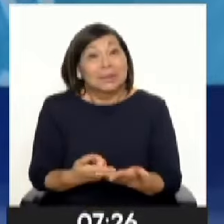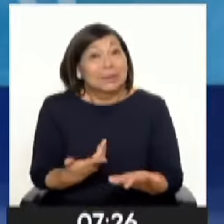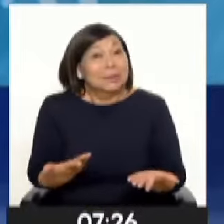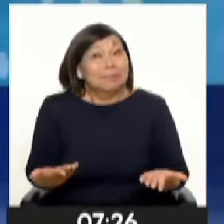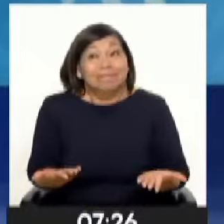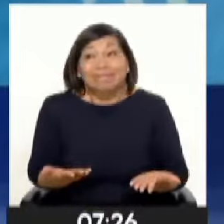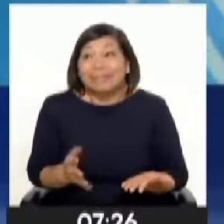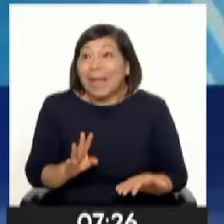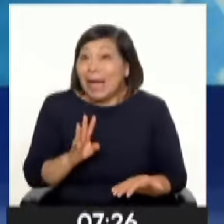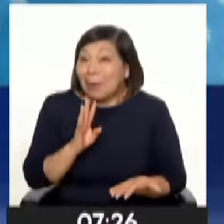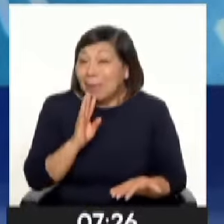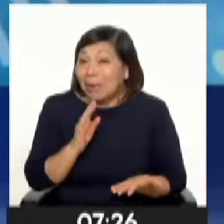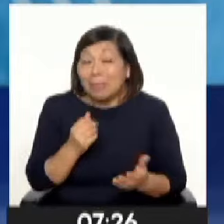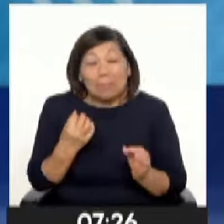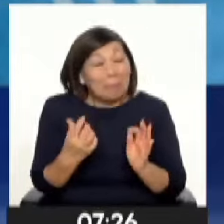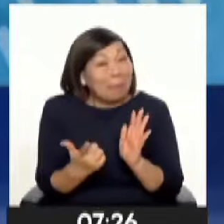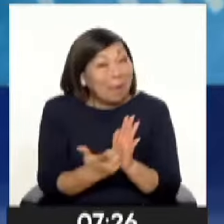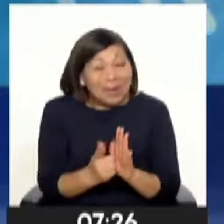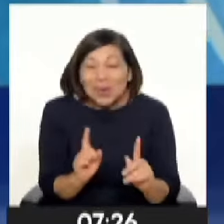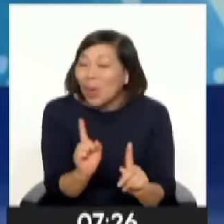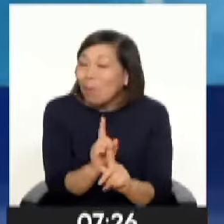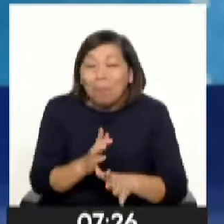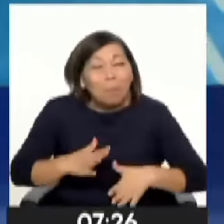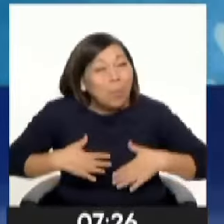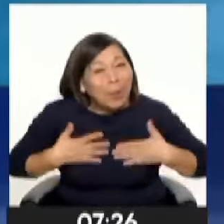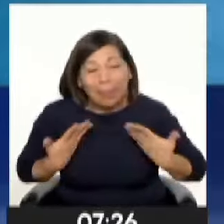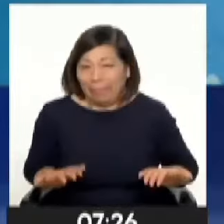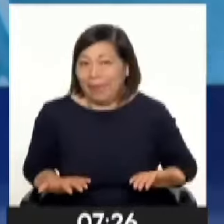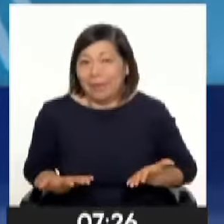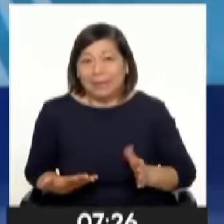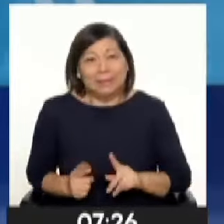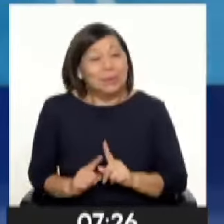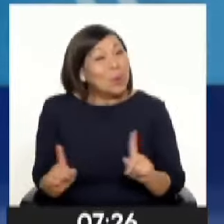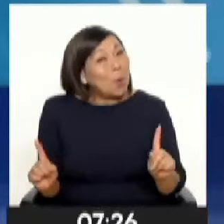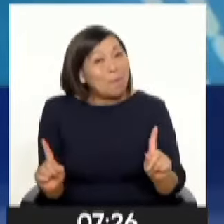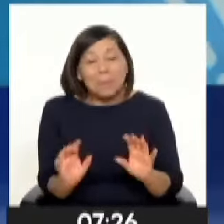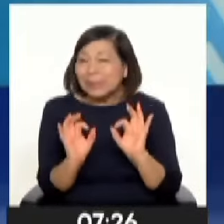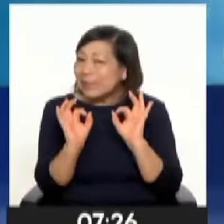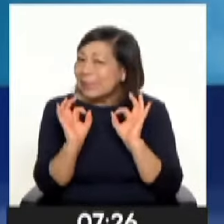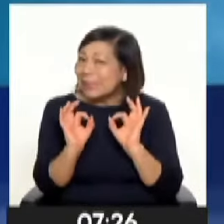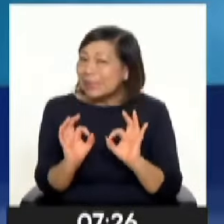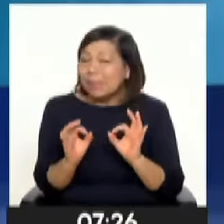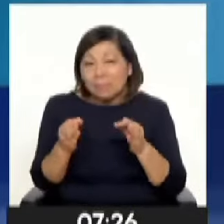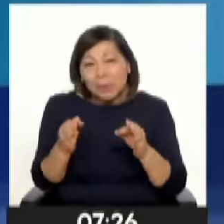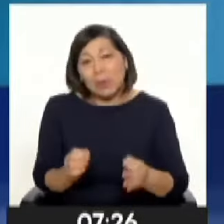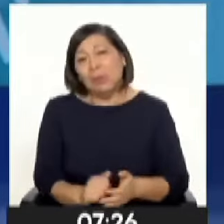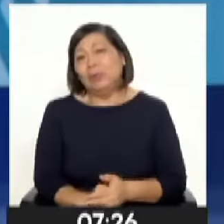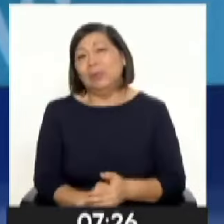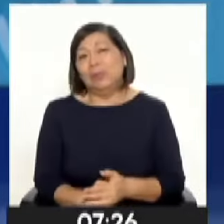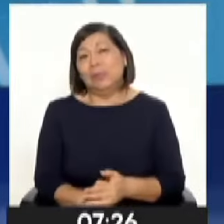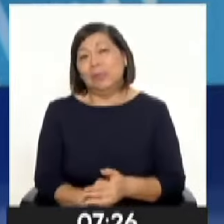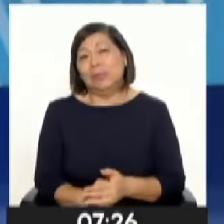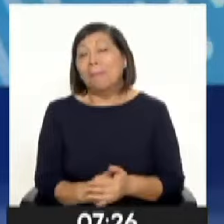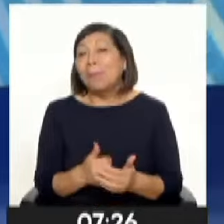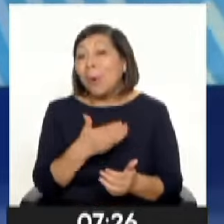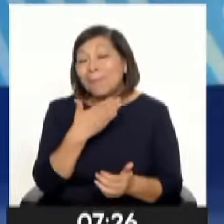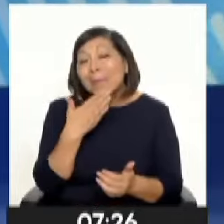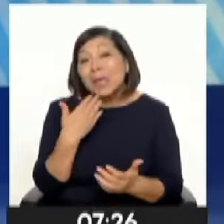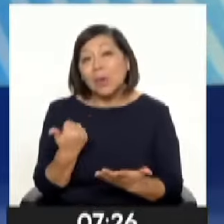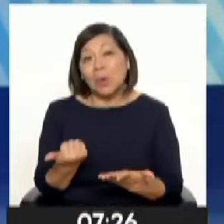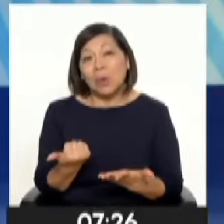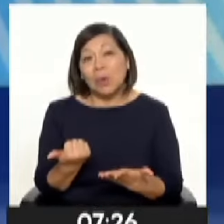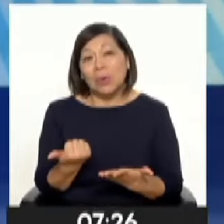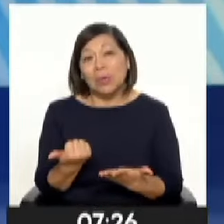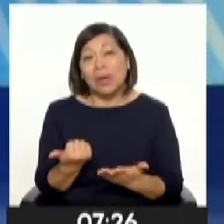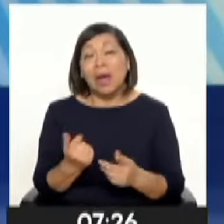política ni legal, porque recuerda, lo legal no siempre es lo justo y lo adecuado. La